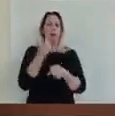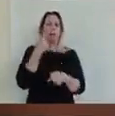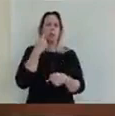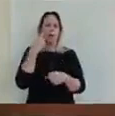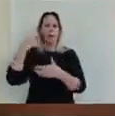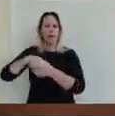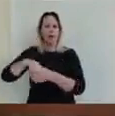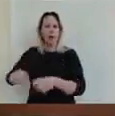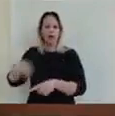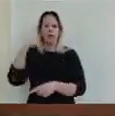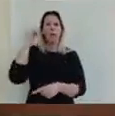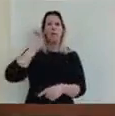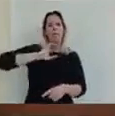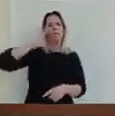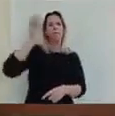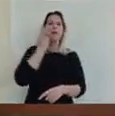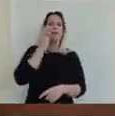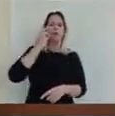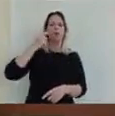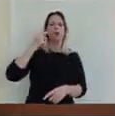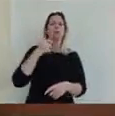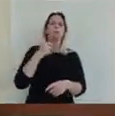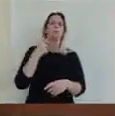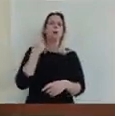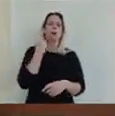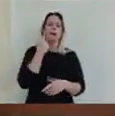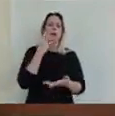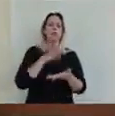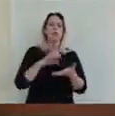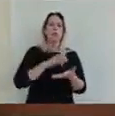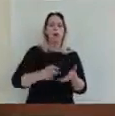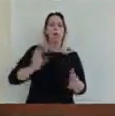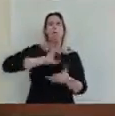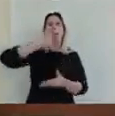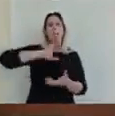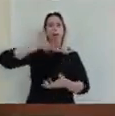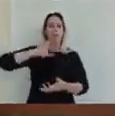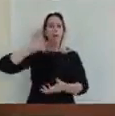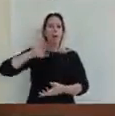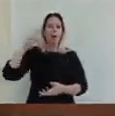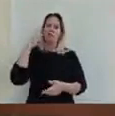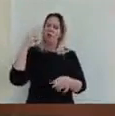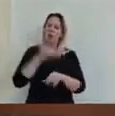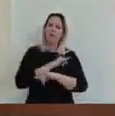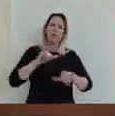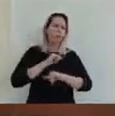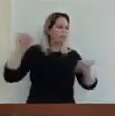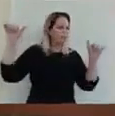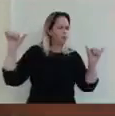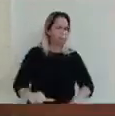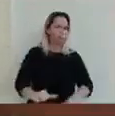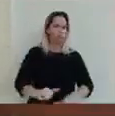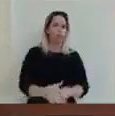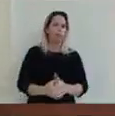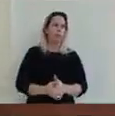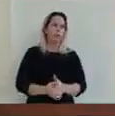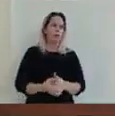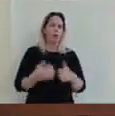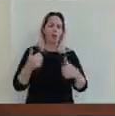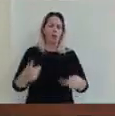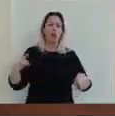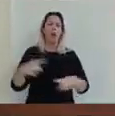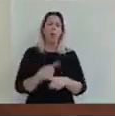hasta para connotación de denuncia penal. Esto es desinformar a la población. Esto es proselitismo.